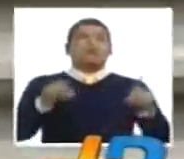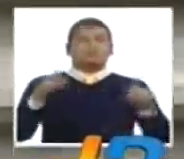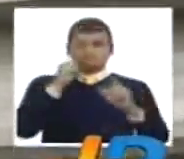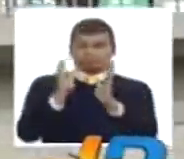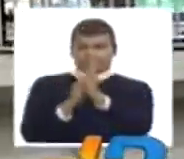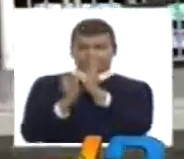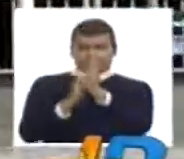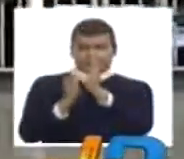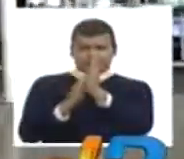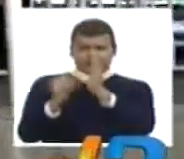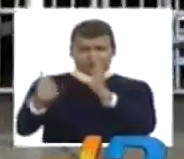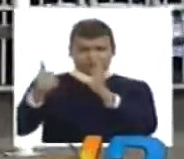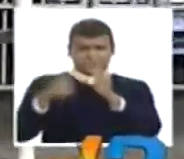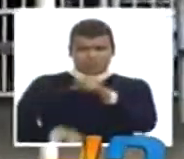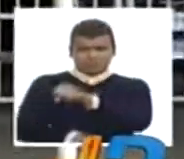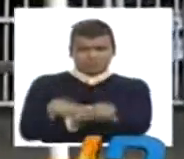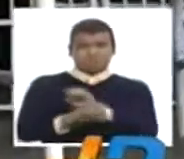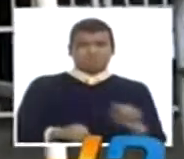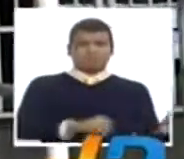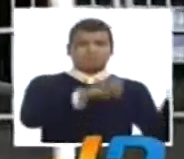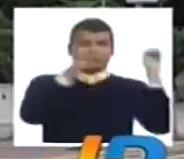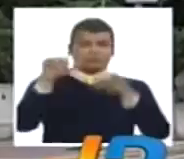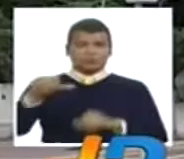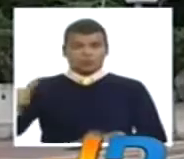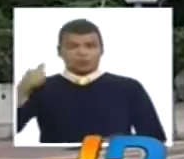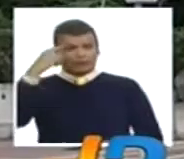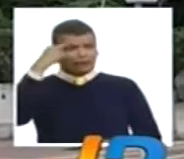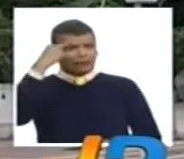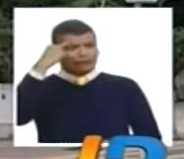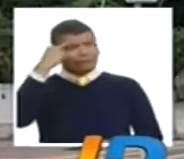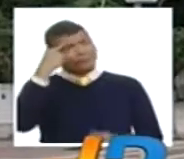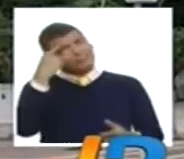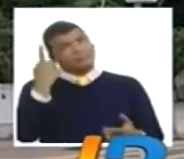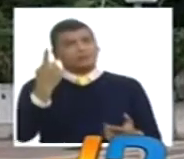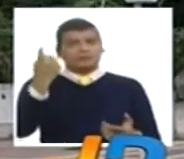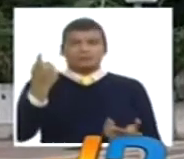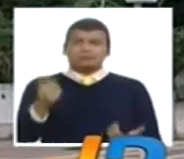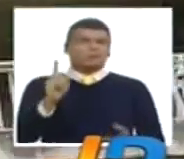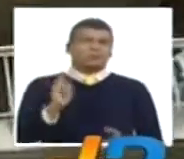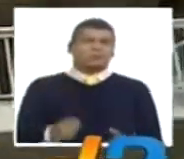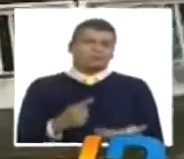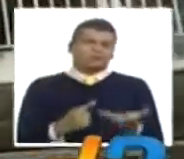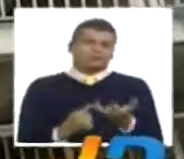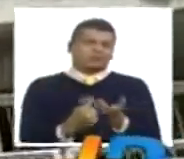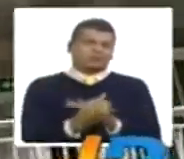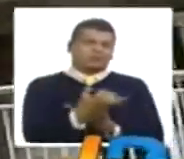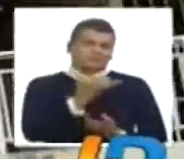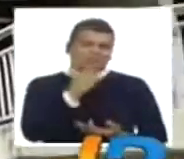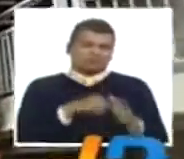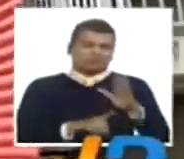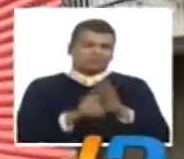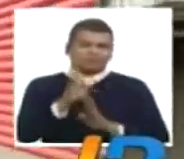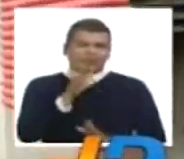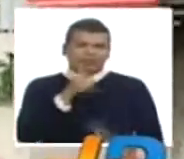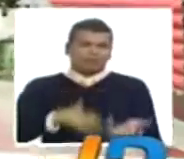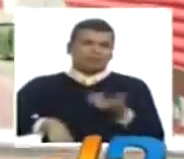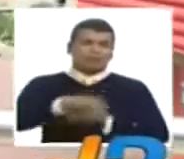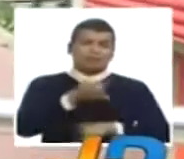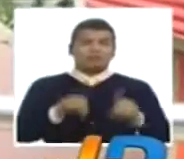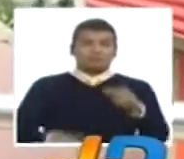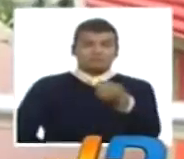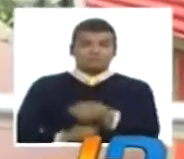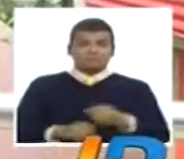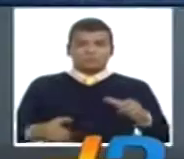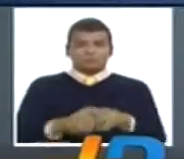el traslado del fútbol profesional que los que lo extrañarán, producto de los malos resultados y los desórdenes propiciados por algunos de